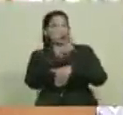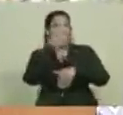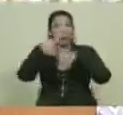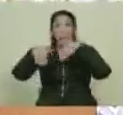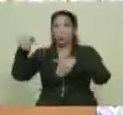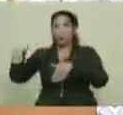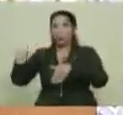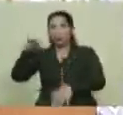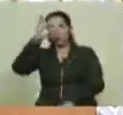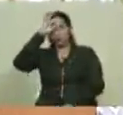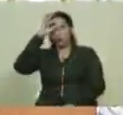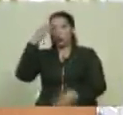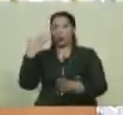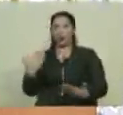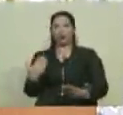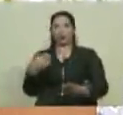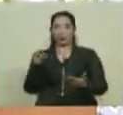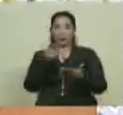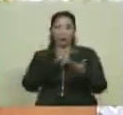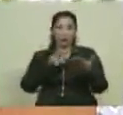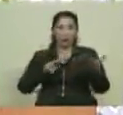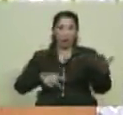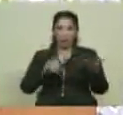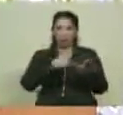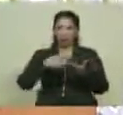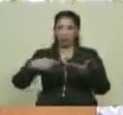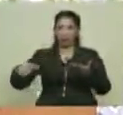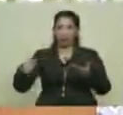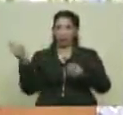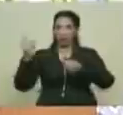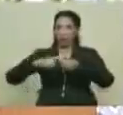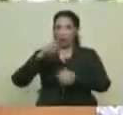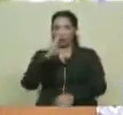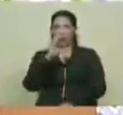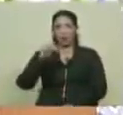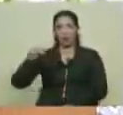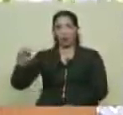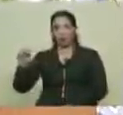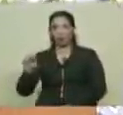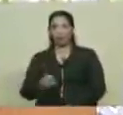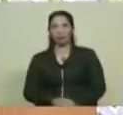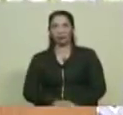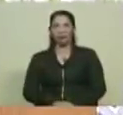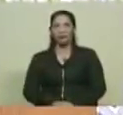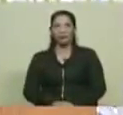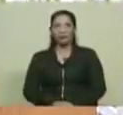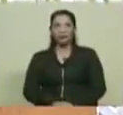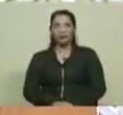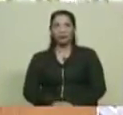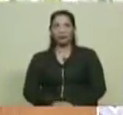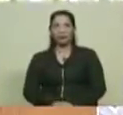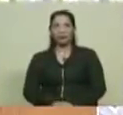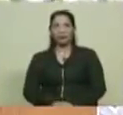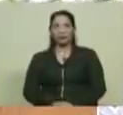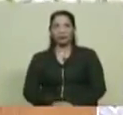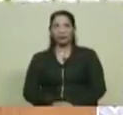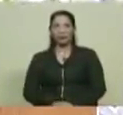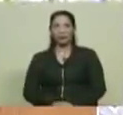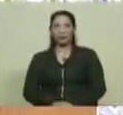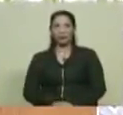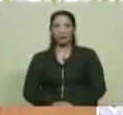no estaban inscritos en el registro electoral. Entre otras razones, porque no sabían leer y escribir. Es